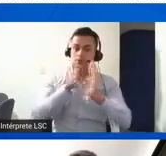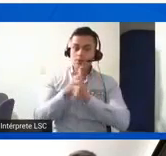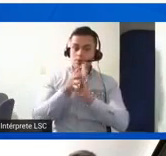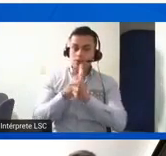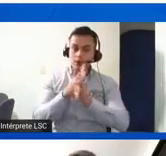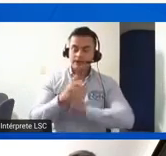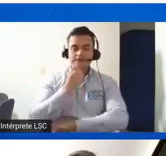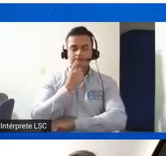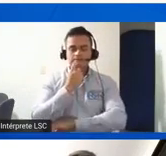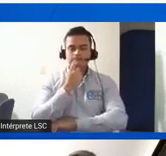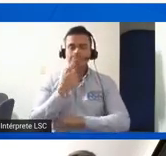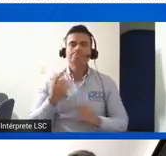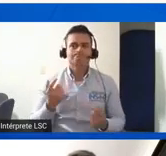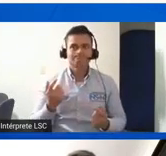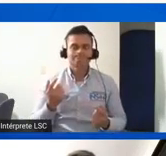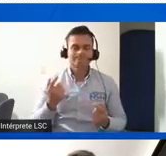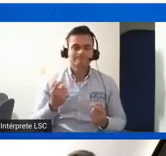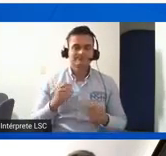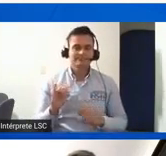definitivamente, es